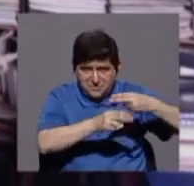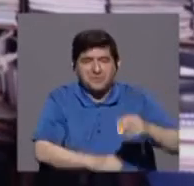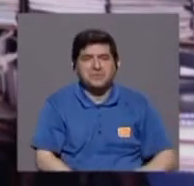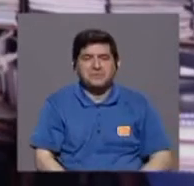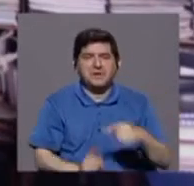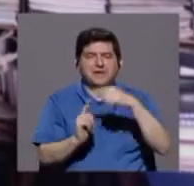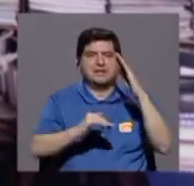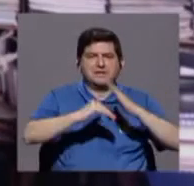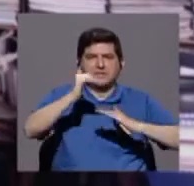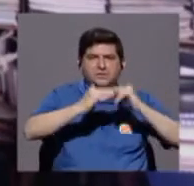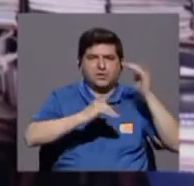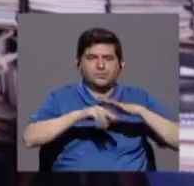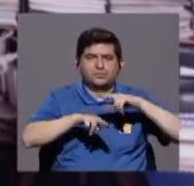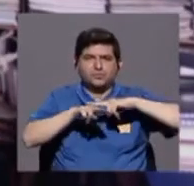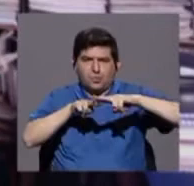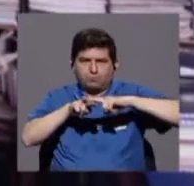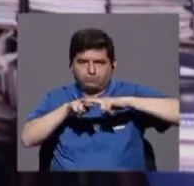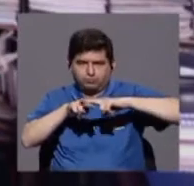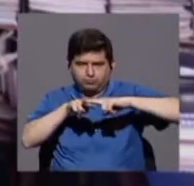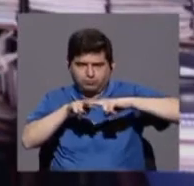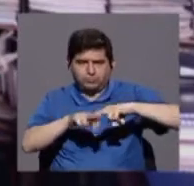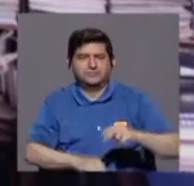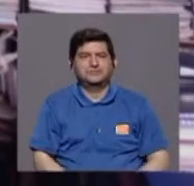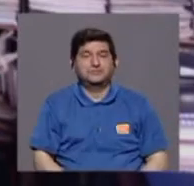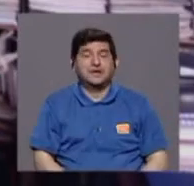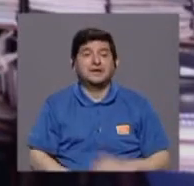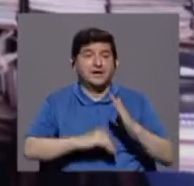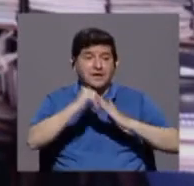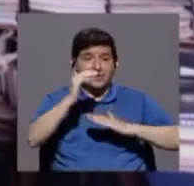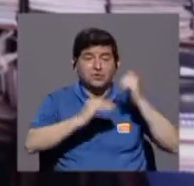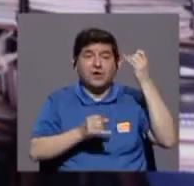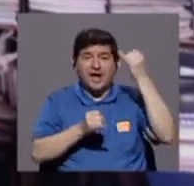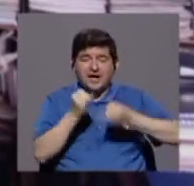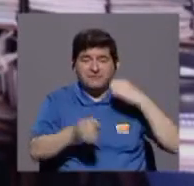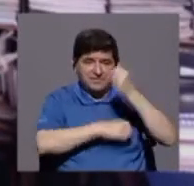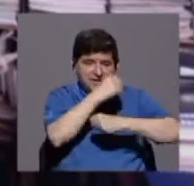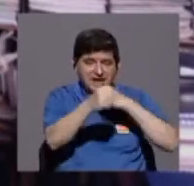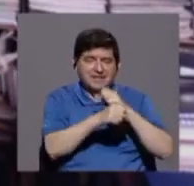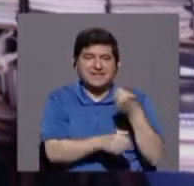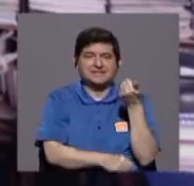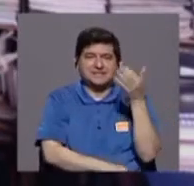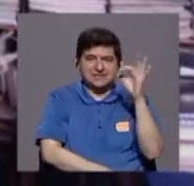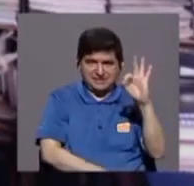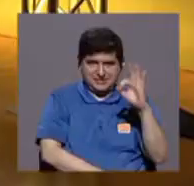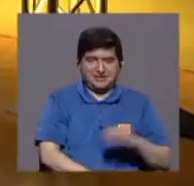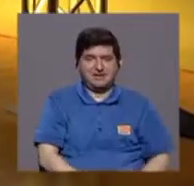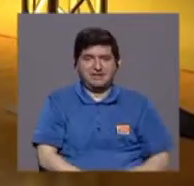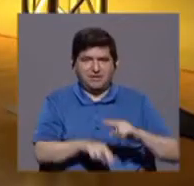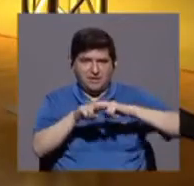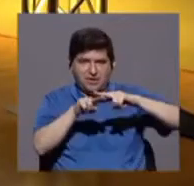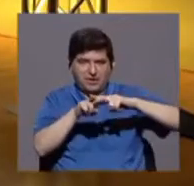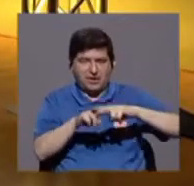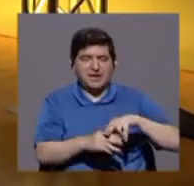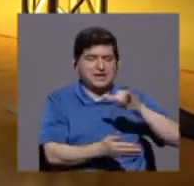la construcción del ferrocarril, que se construye en realidad a finales del siglo XIX, el ferrocarril de San José a